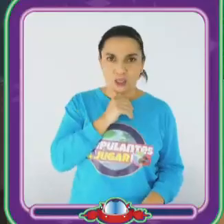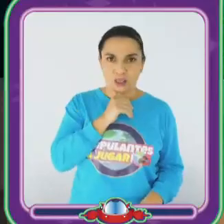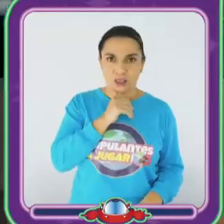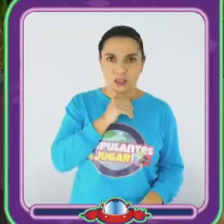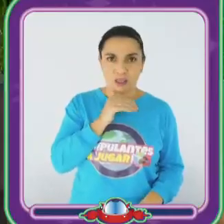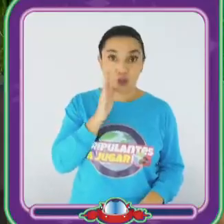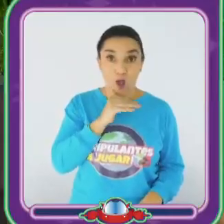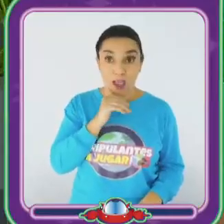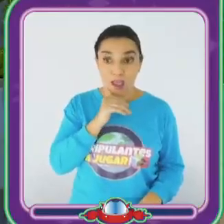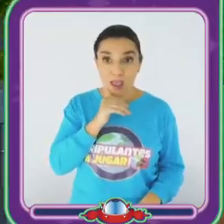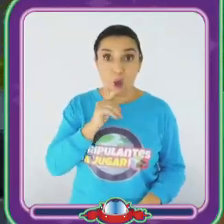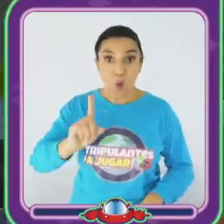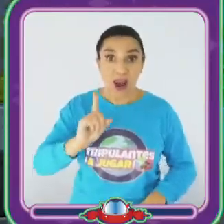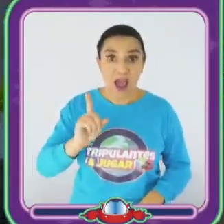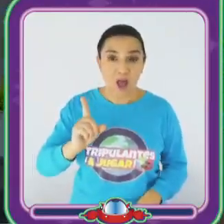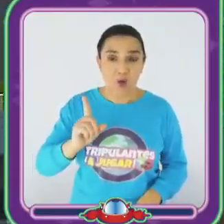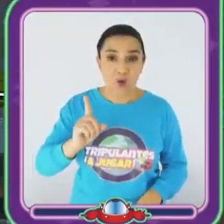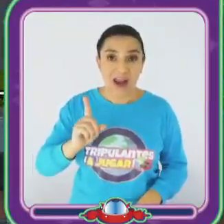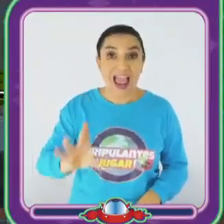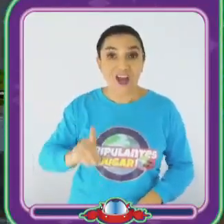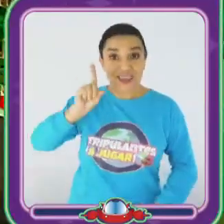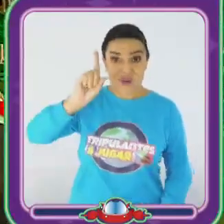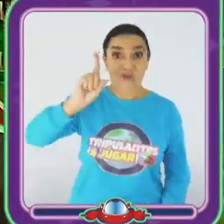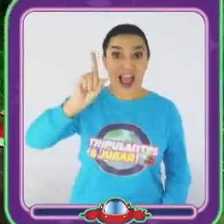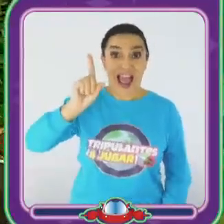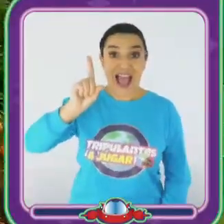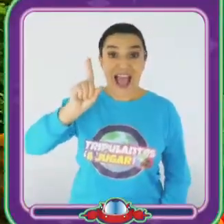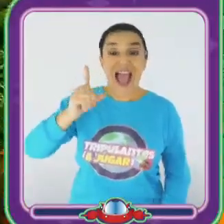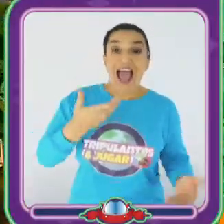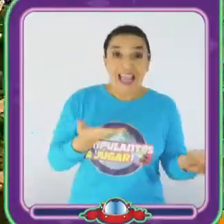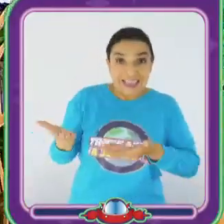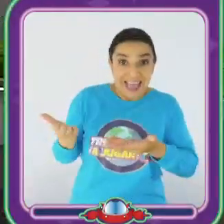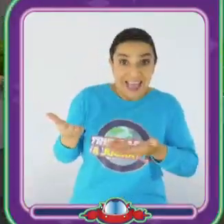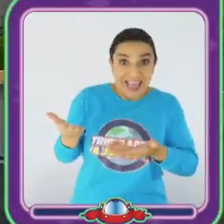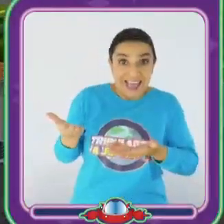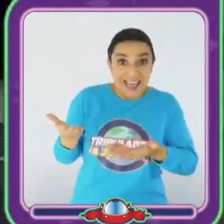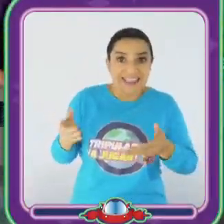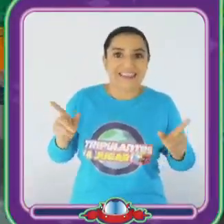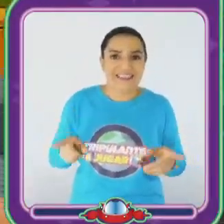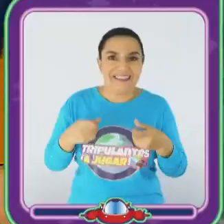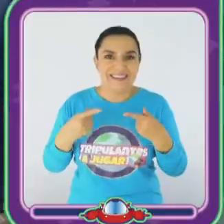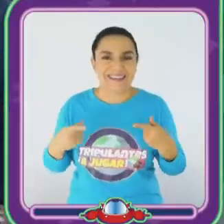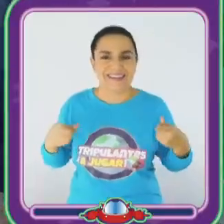No, no hay. Acá hay una. Acá encontré una. Ahí está.